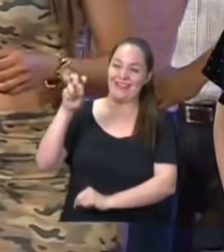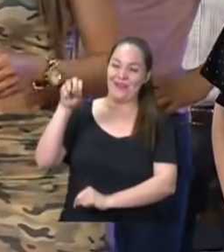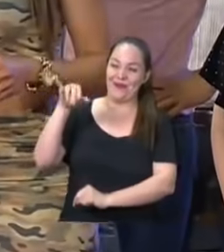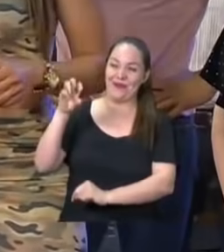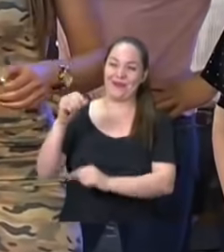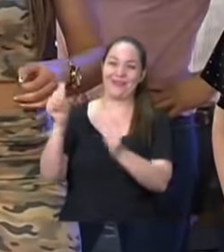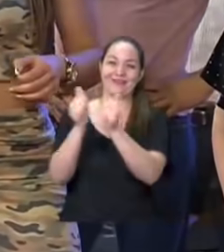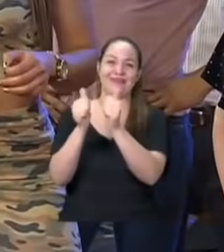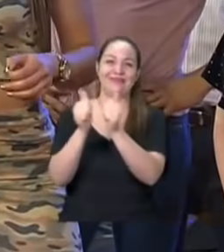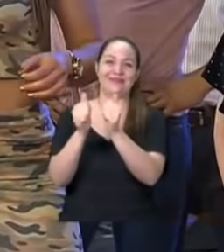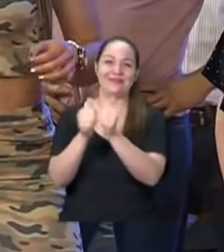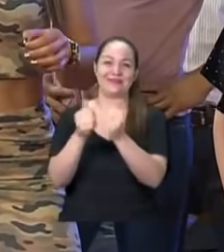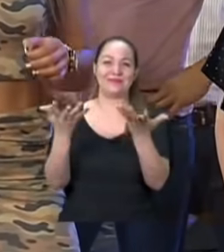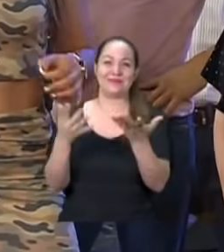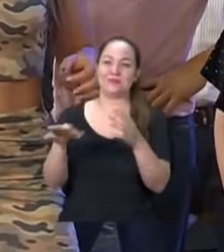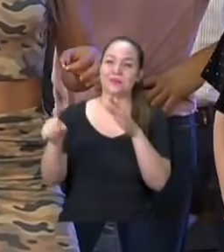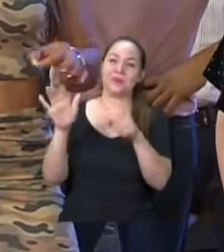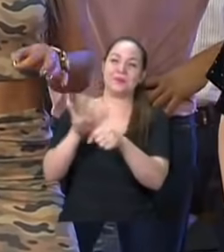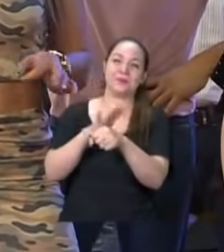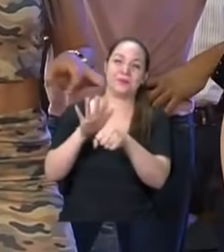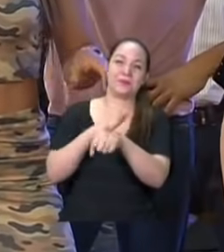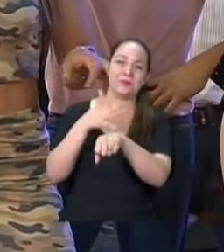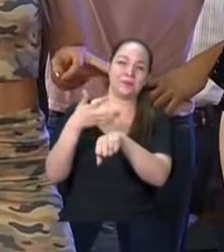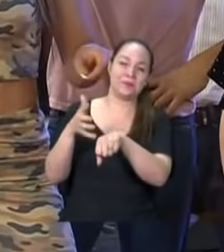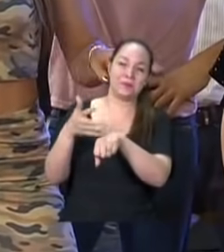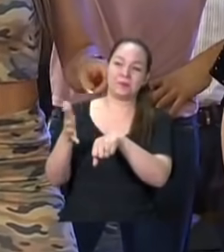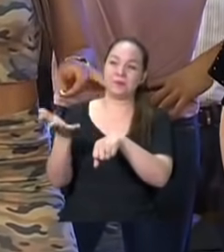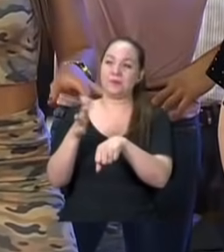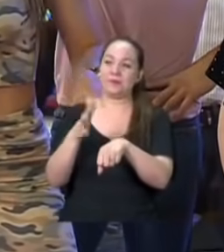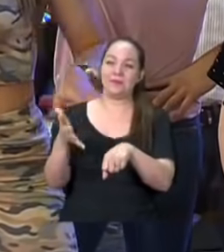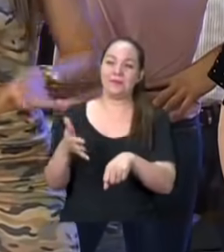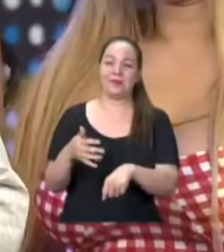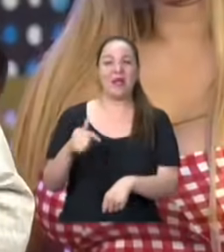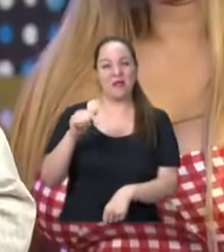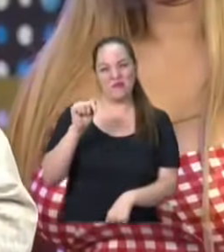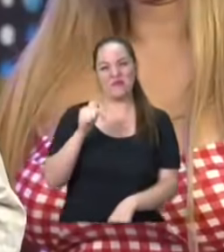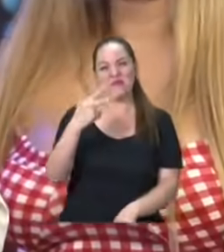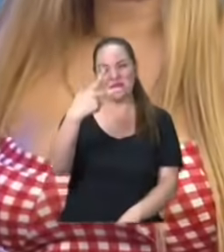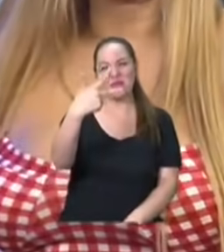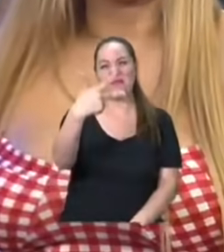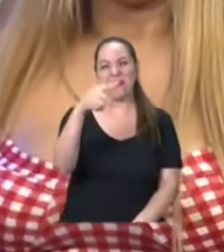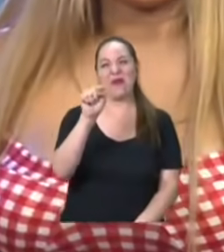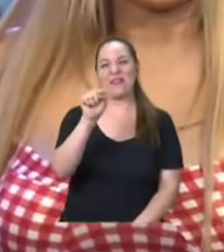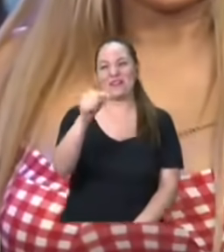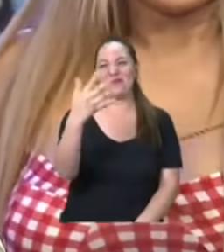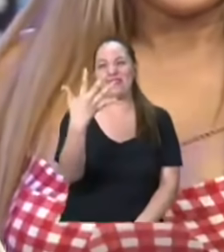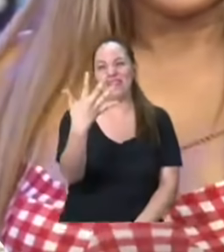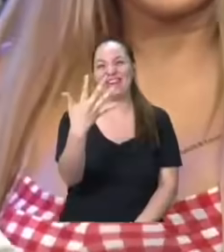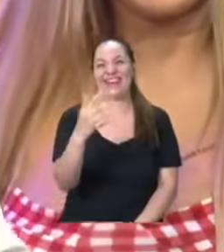desempeño? Pues la verdad sí le doy un 8.5, Chávez.